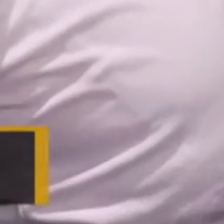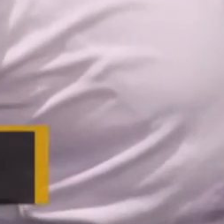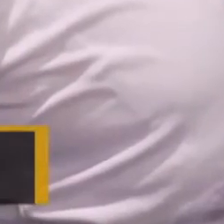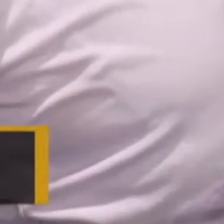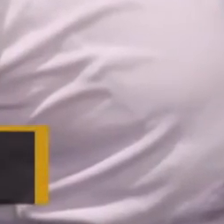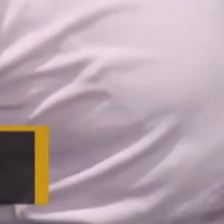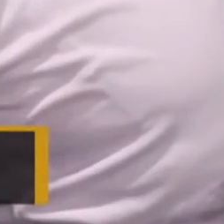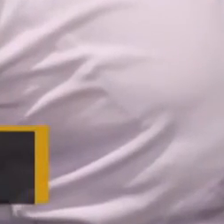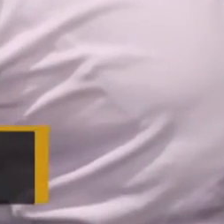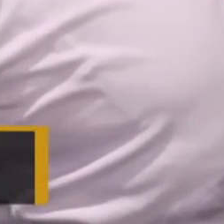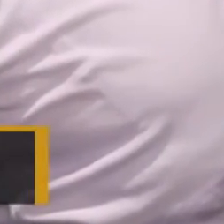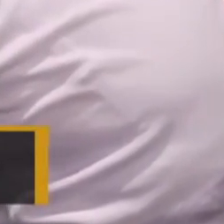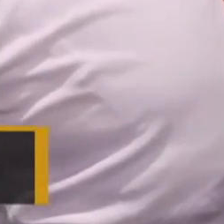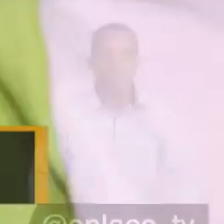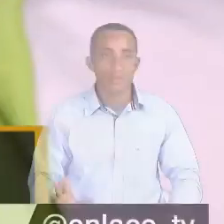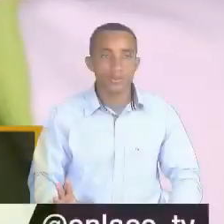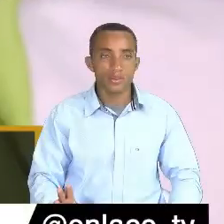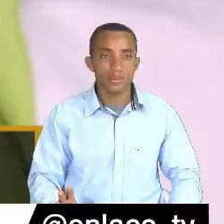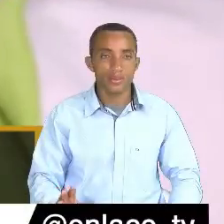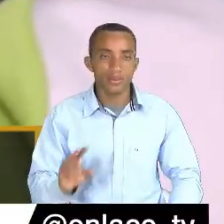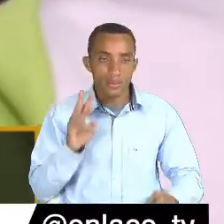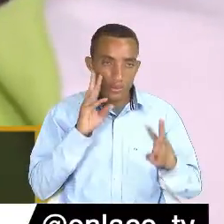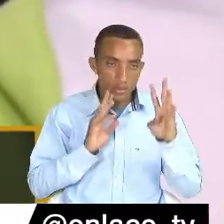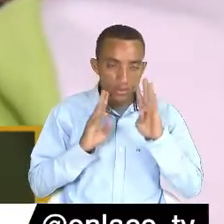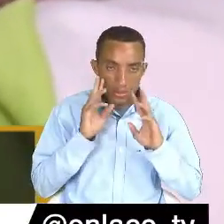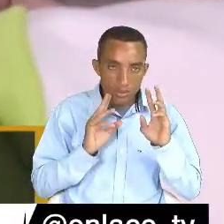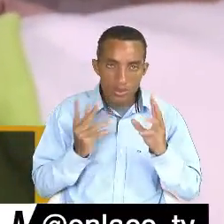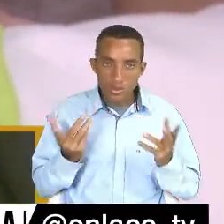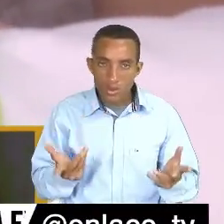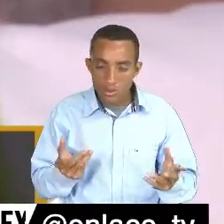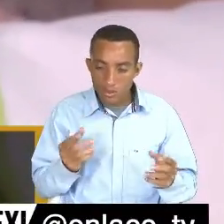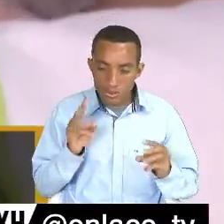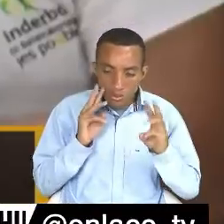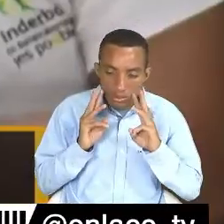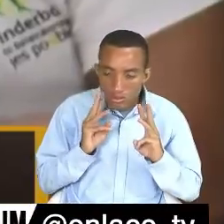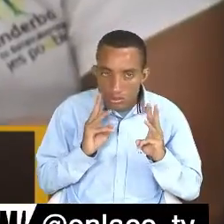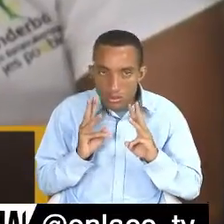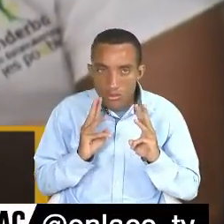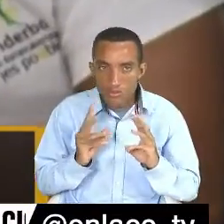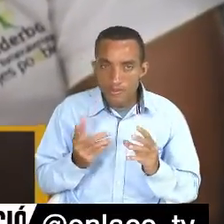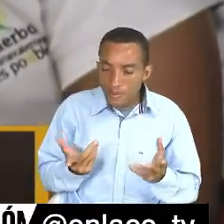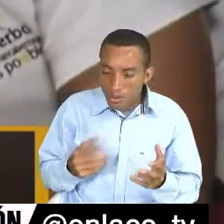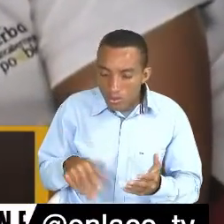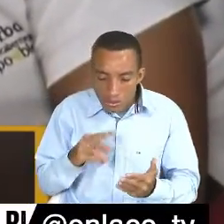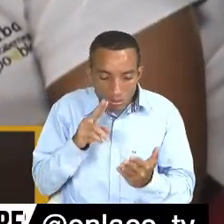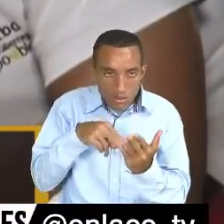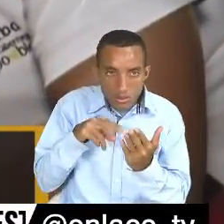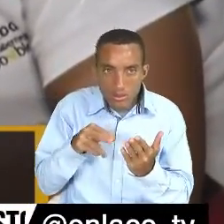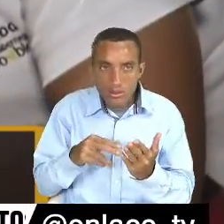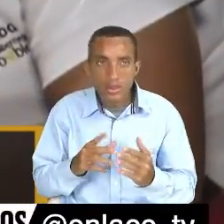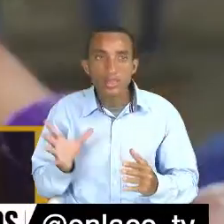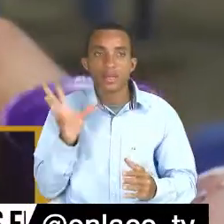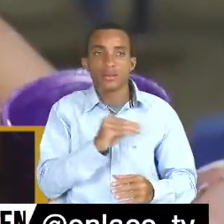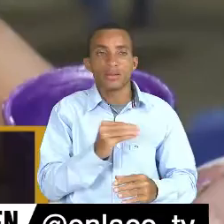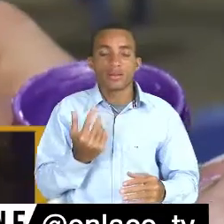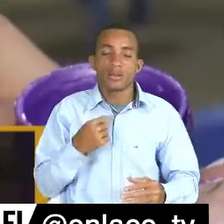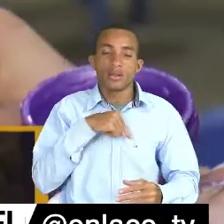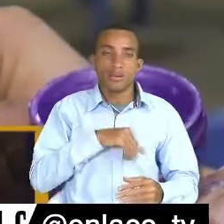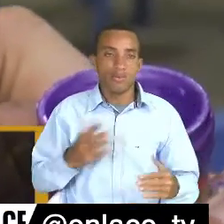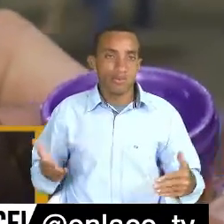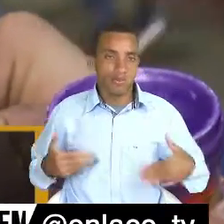Superhéroes, dibujos animados y sus mascotas favoritas son plasmados en los rostros de estos pequeños. Este equipo humano es el encargado de llenar de alegría los corazones de